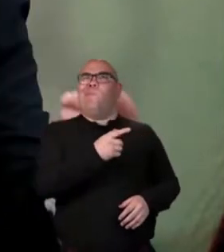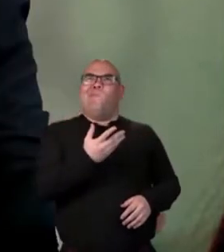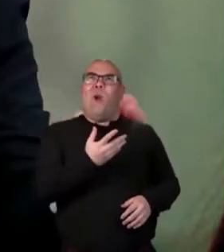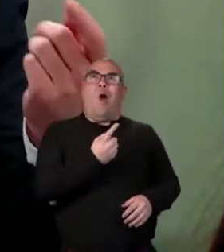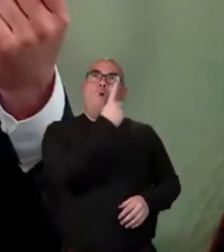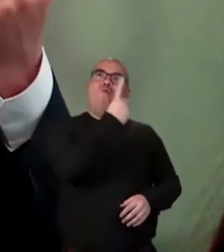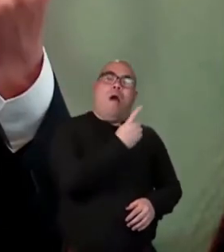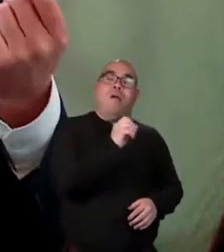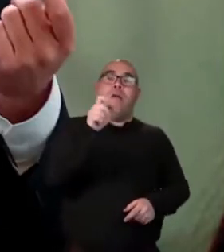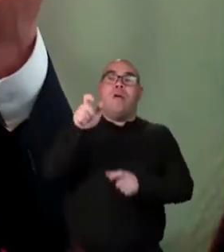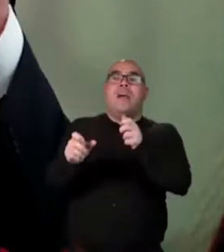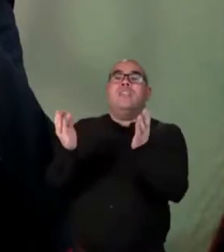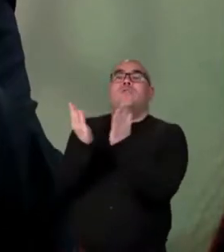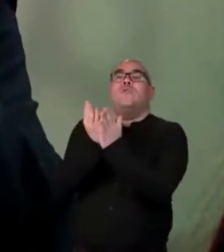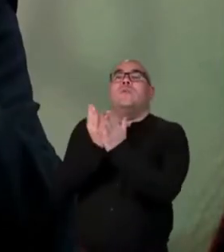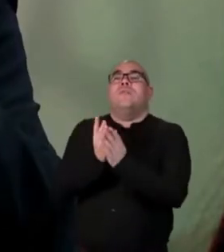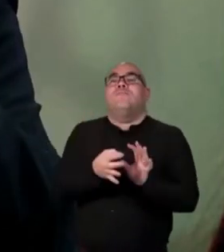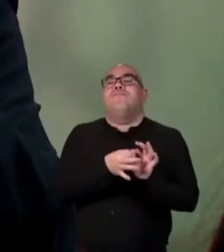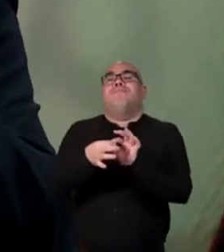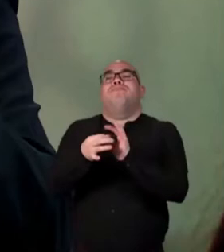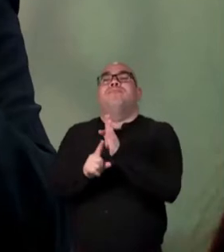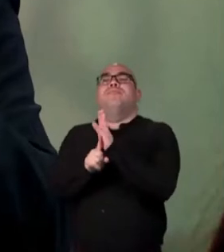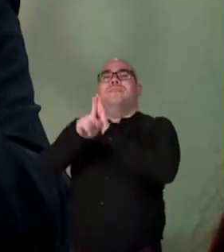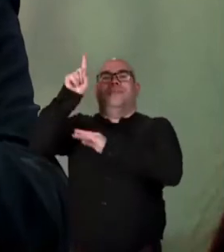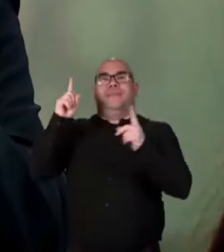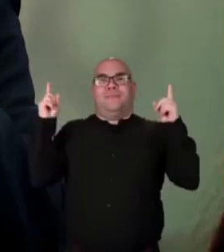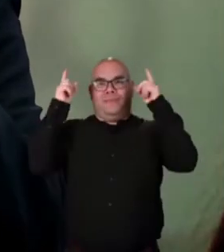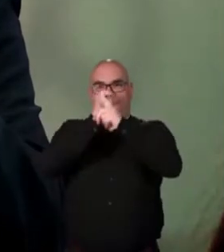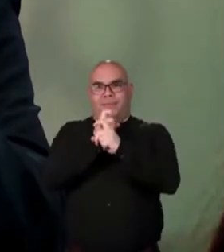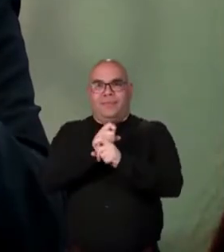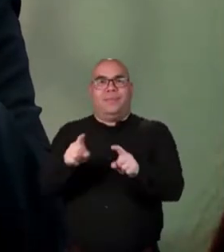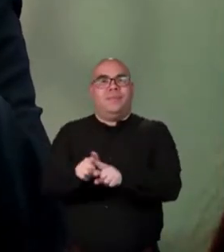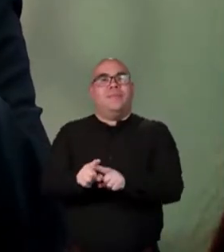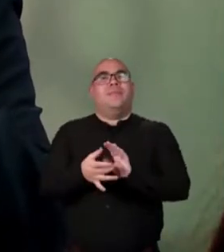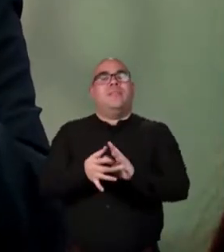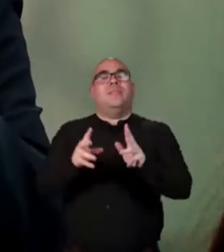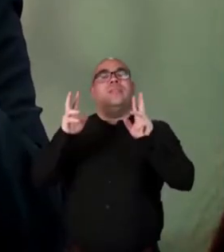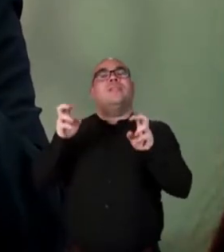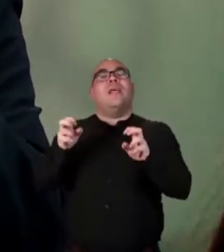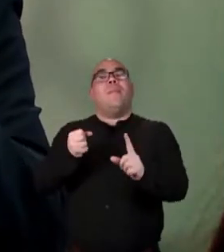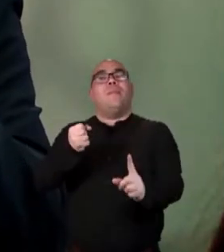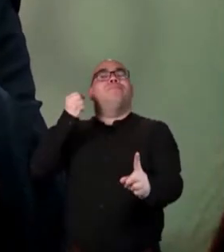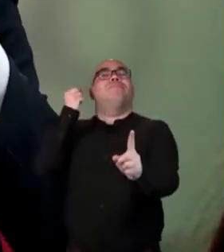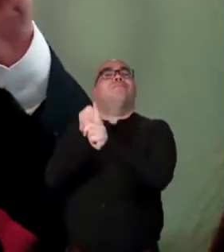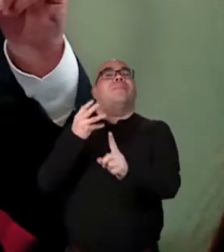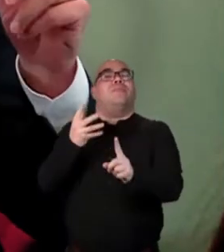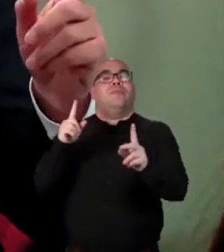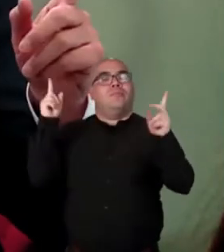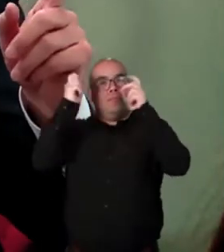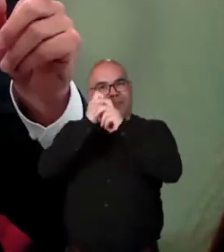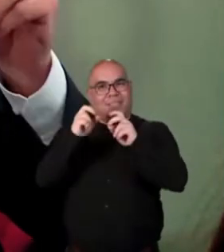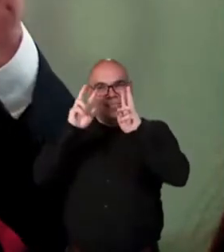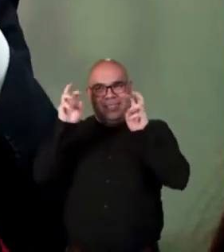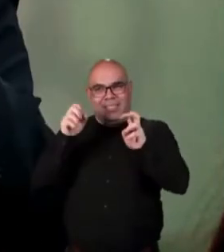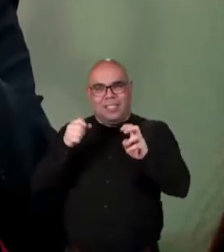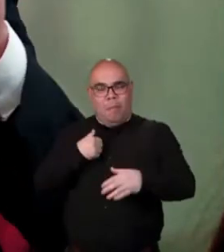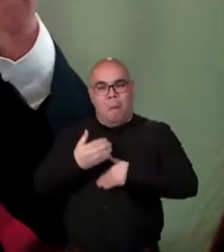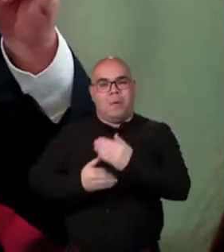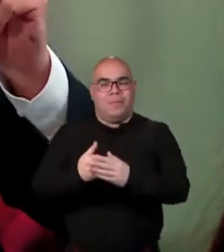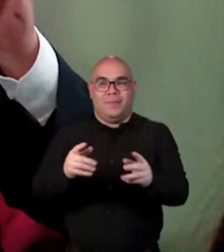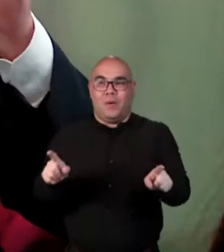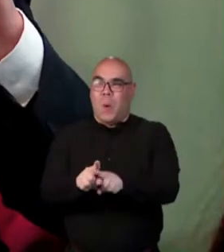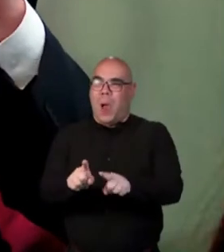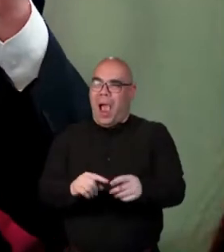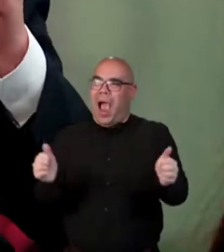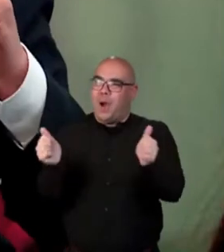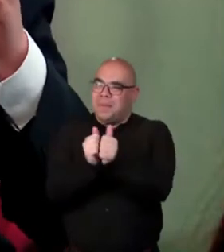articulamos todo ese esquema para que realmente el impacto que él tenga en su proceso de formación pero en el acompañamiento que son todas